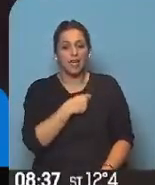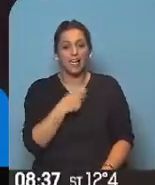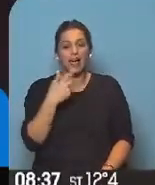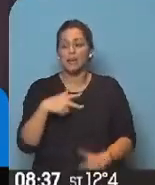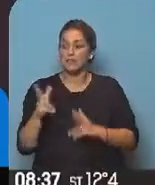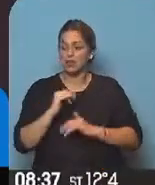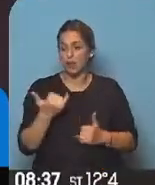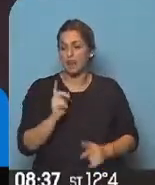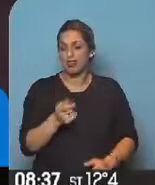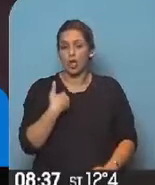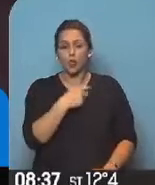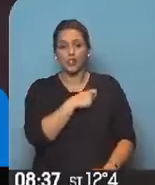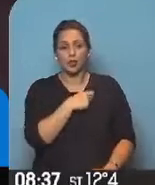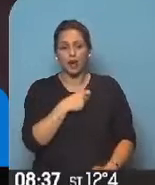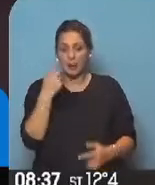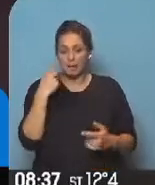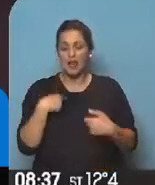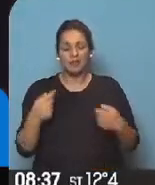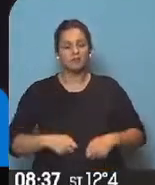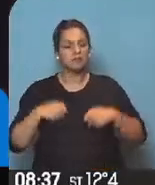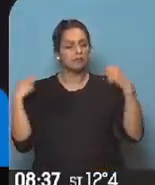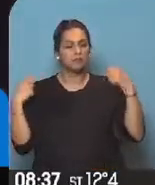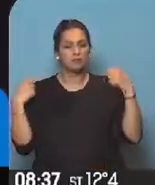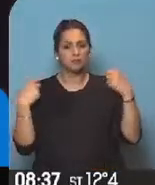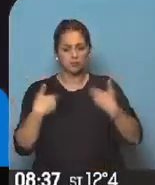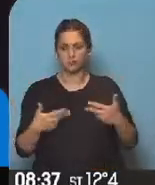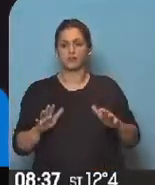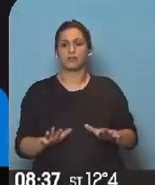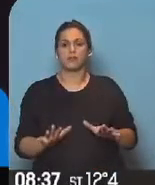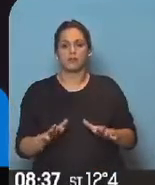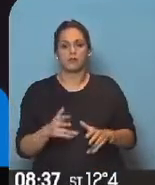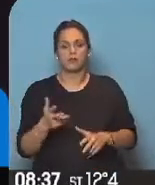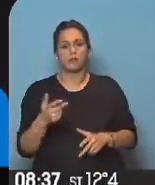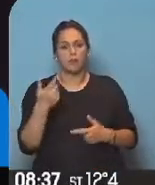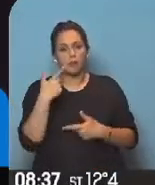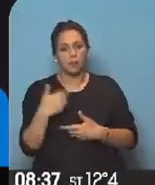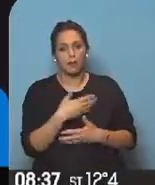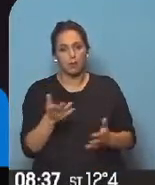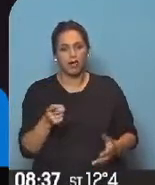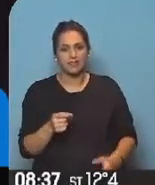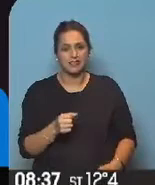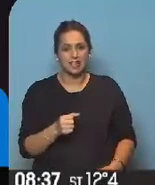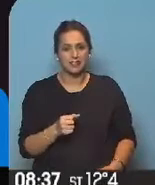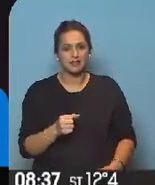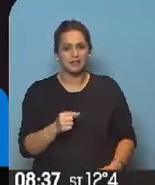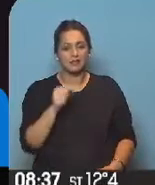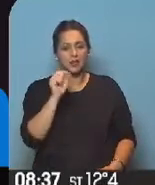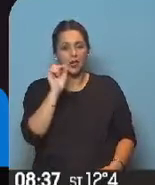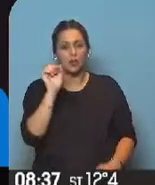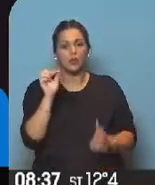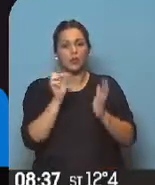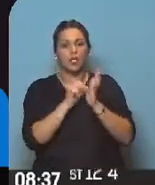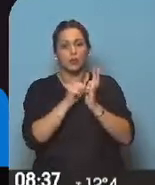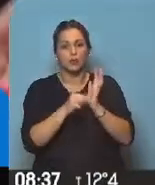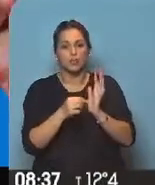muestra pero ya me muestra cómo se hace que te dejan unos pequeños puntitos azules